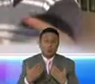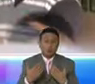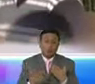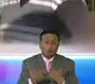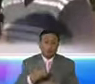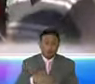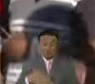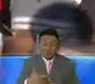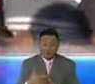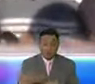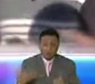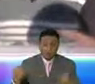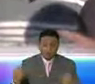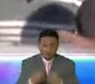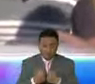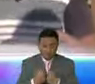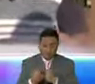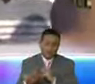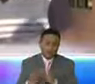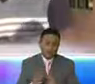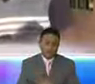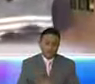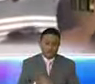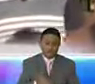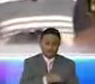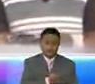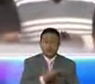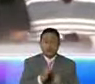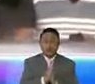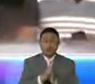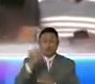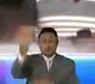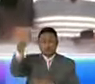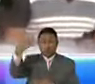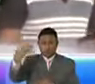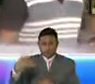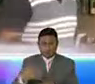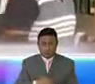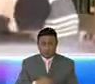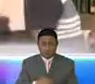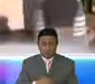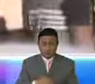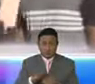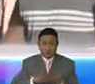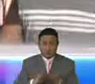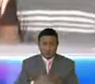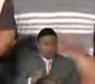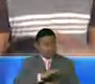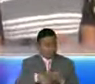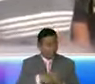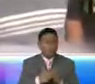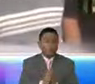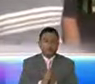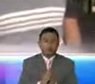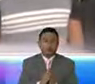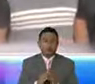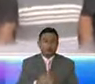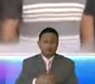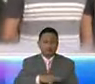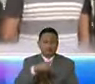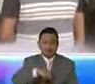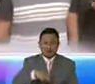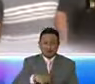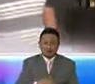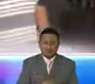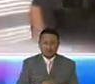los semáforos, nos ha solicitado la mancomunidad, ahora que aquí hay accidentes,